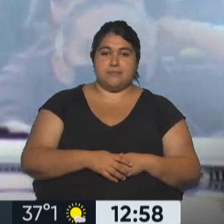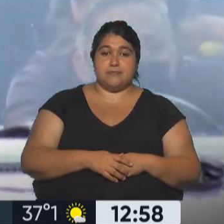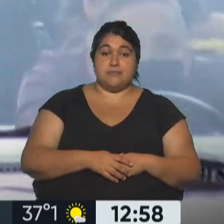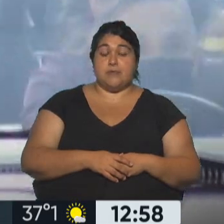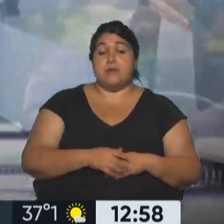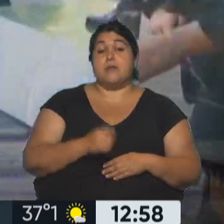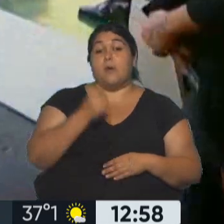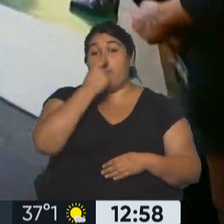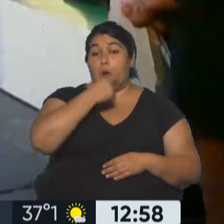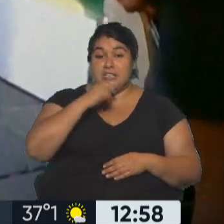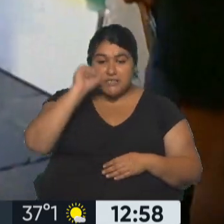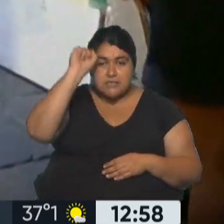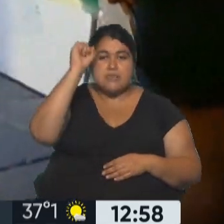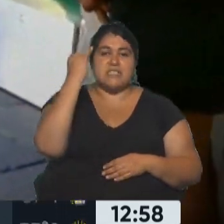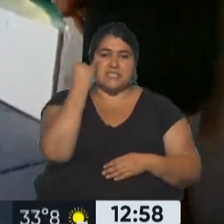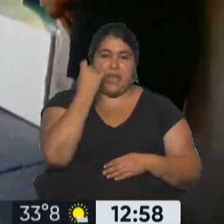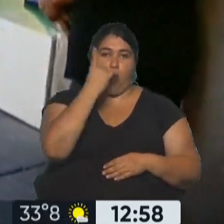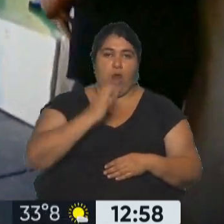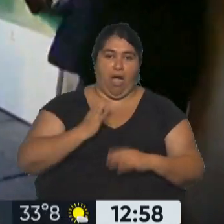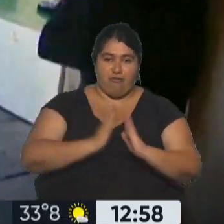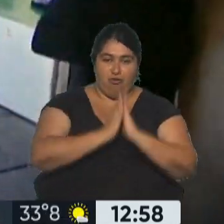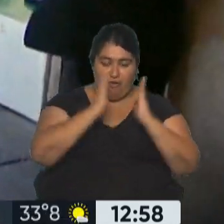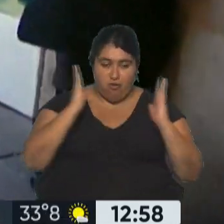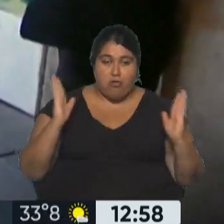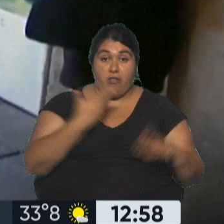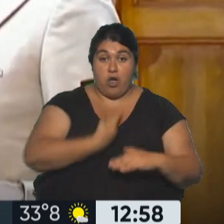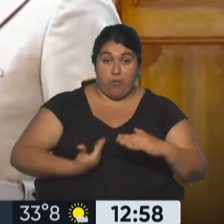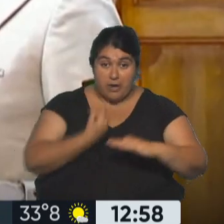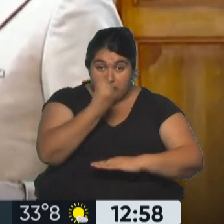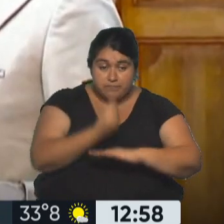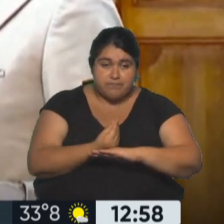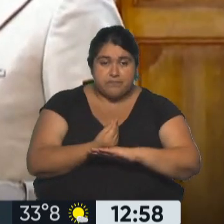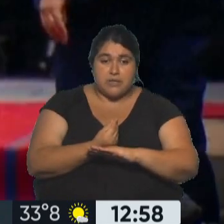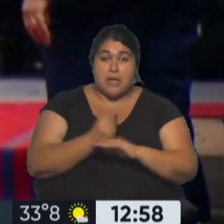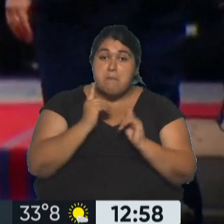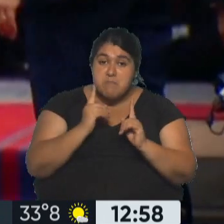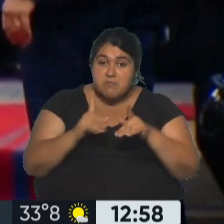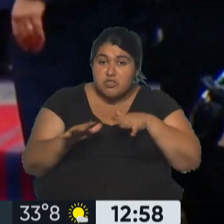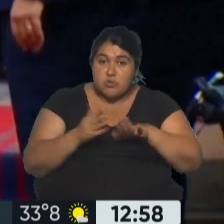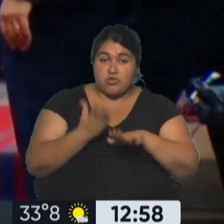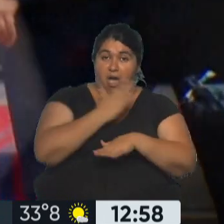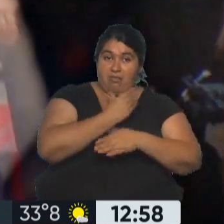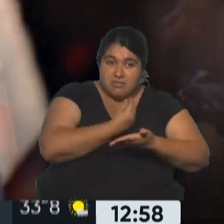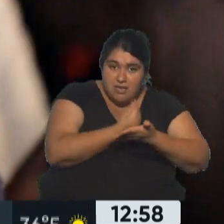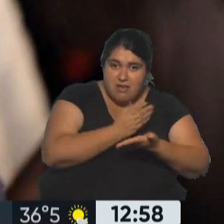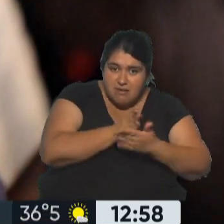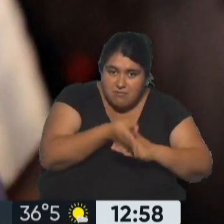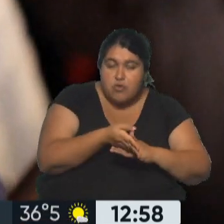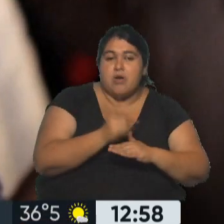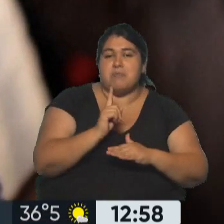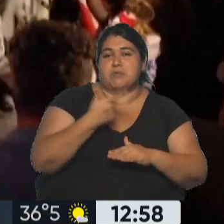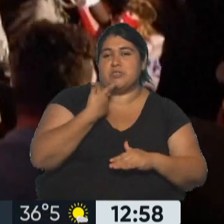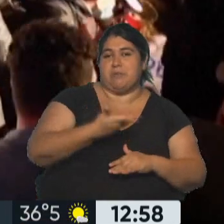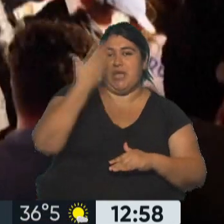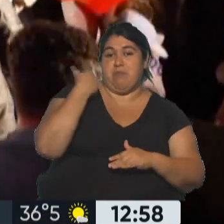Gabriel Boric cumple un año al frente del gobierno de Chile. El perfil del mandatario no es el mismo que tuvo al asumir, fundamentalmente por la derrota que sufrió en septiembre